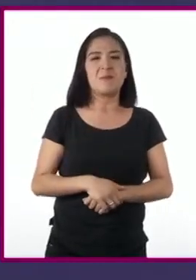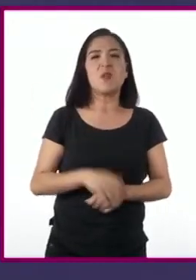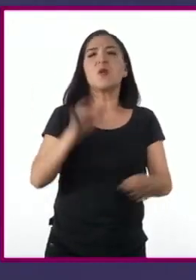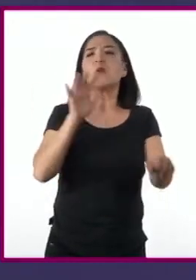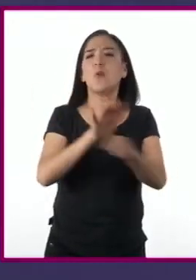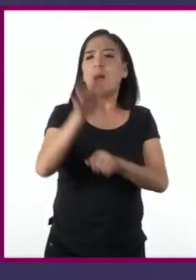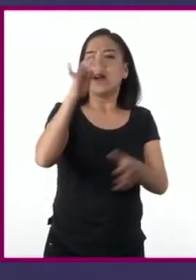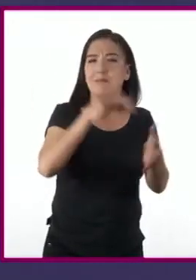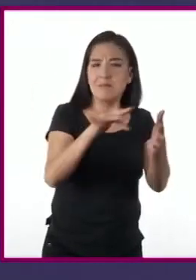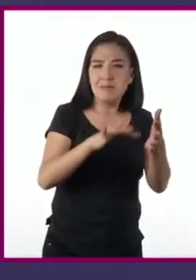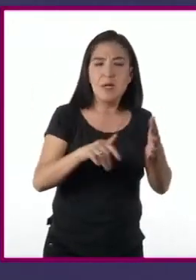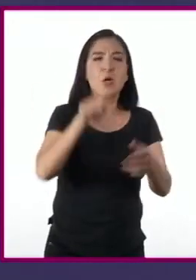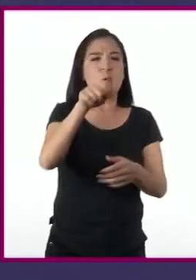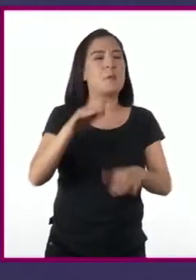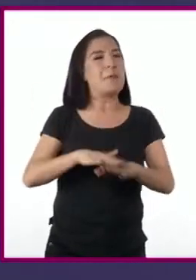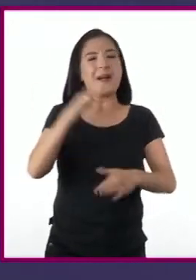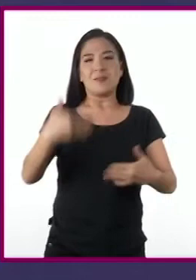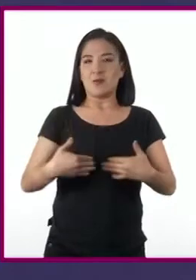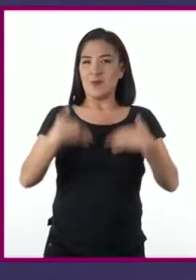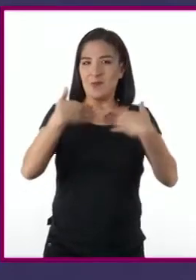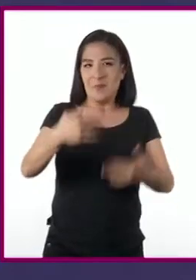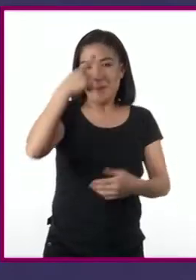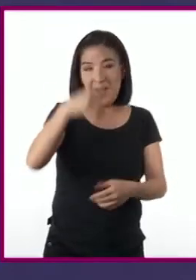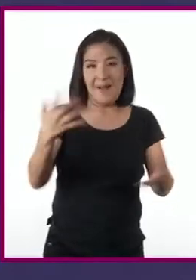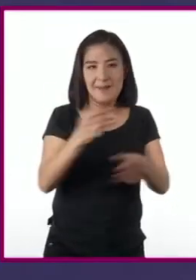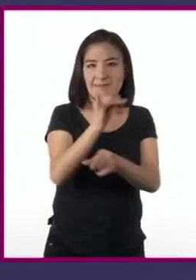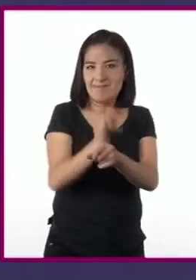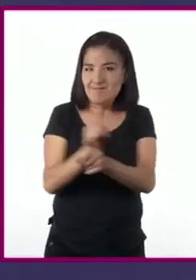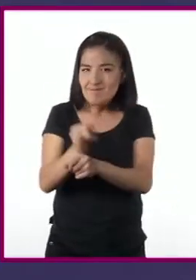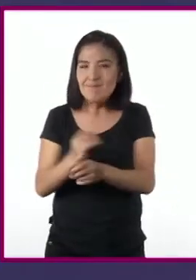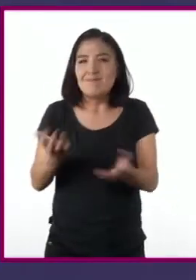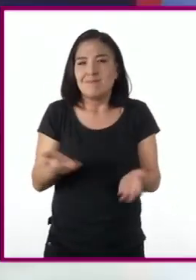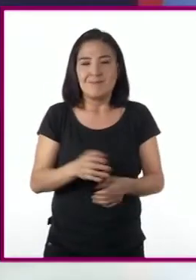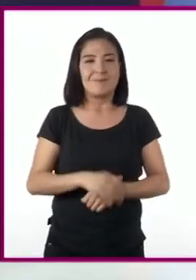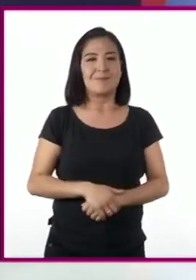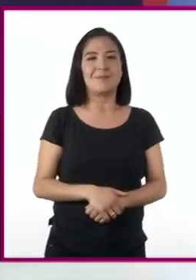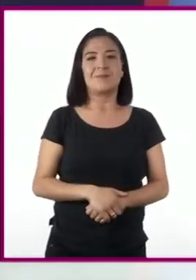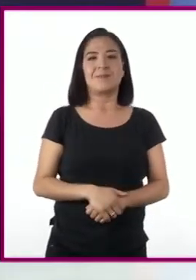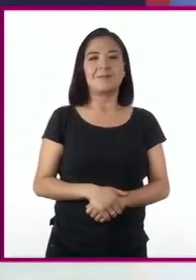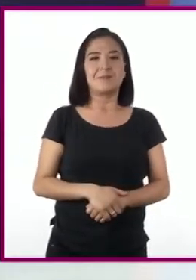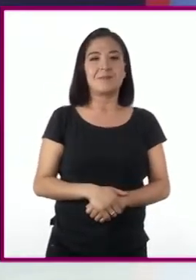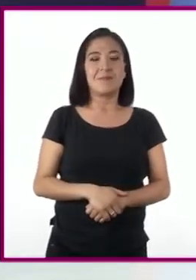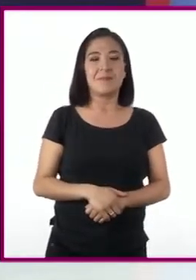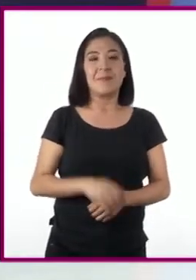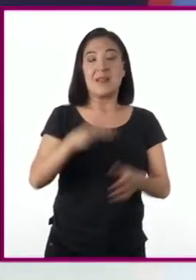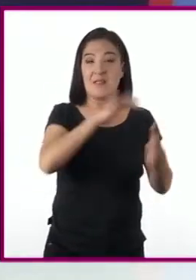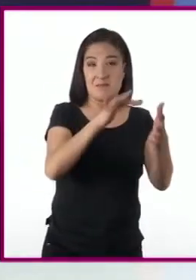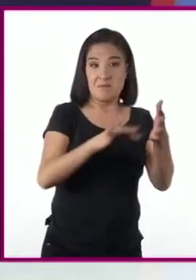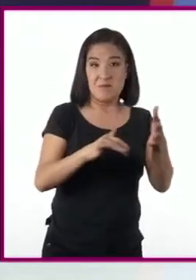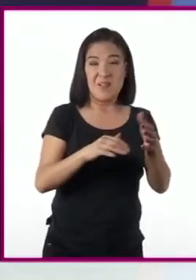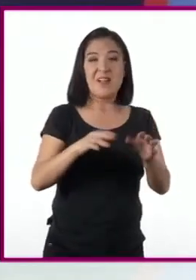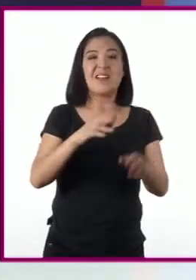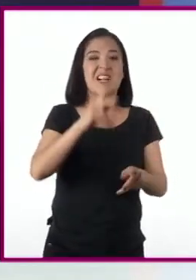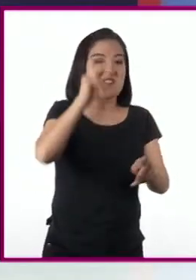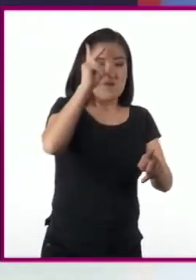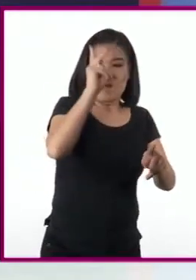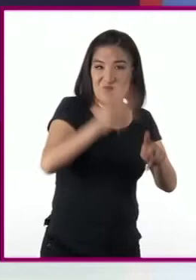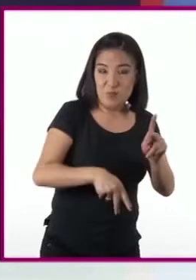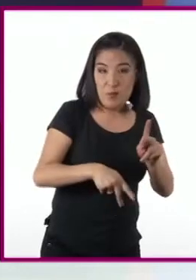tipo de textos confiarían más para realizar una investigación? ¿En un texto incompleto o en uno que